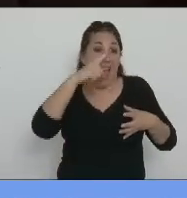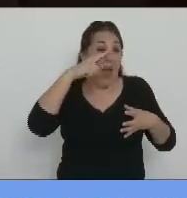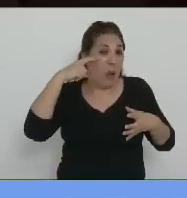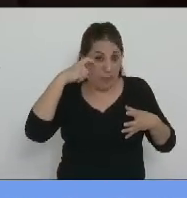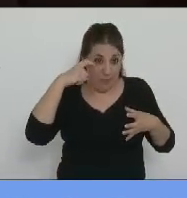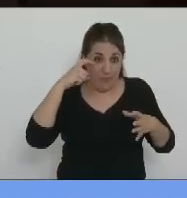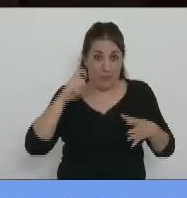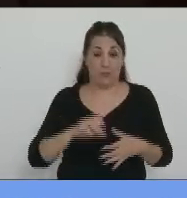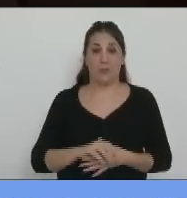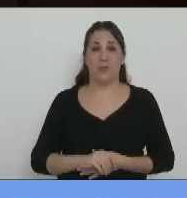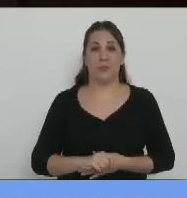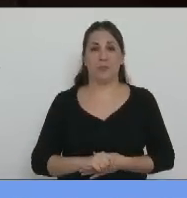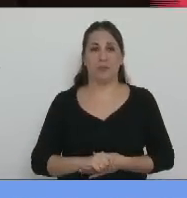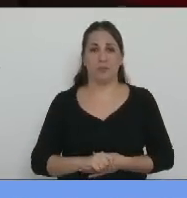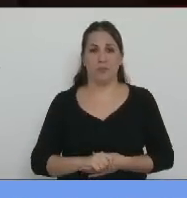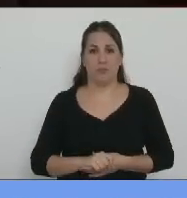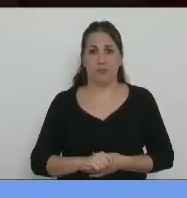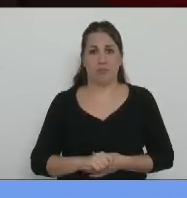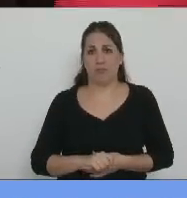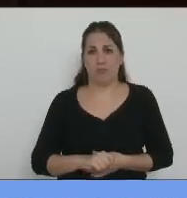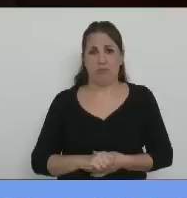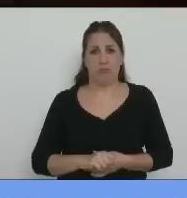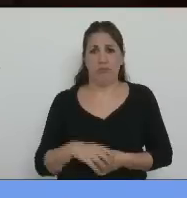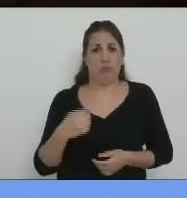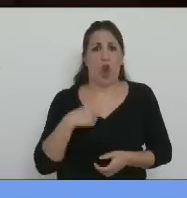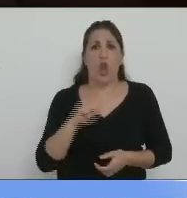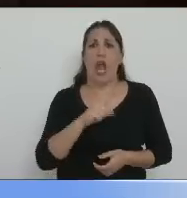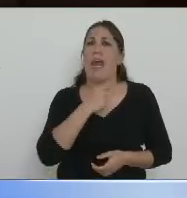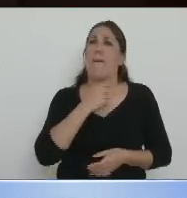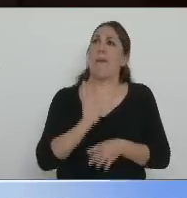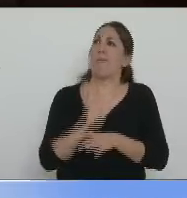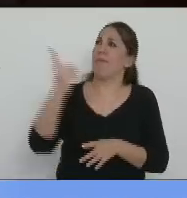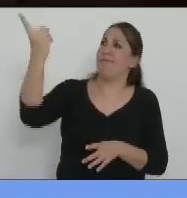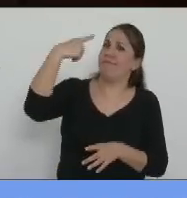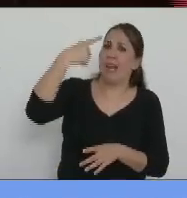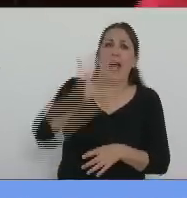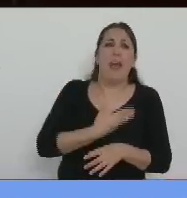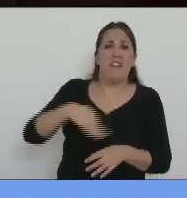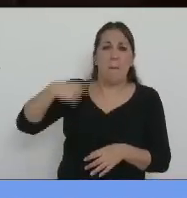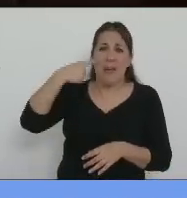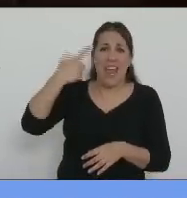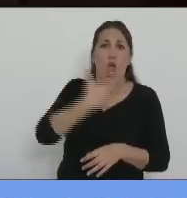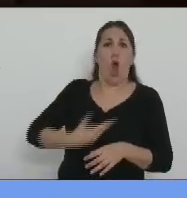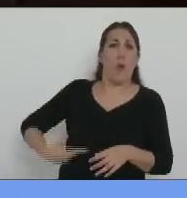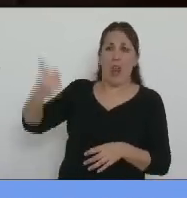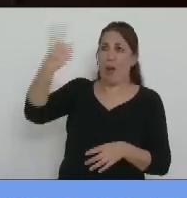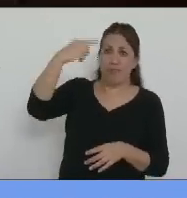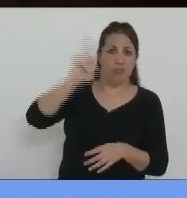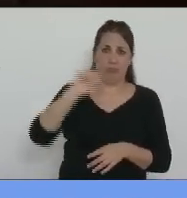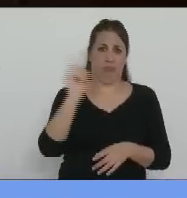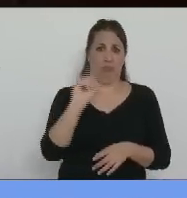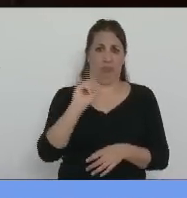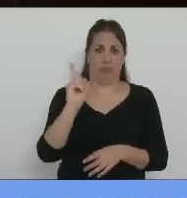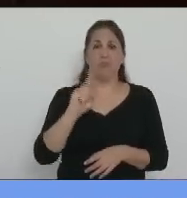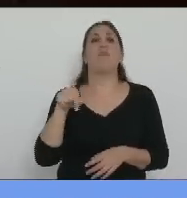el bloqueo militante no queremos que nos gobierne el fondo nunca quisimos y cuando acá se dice sobre eslogan